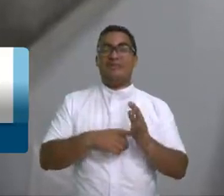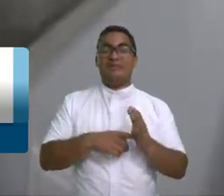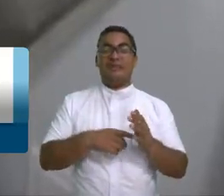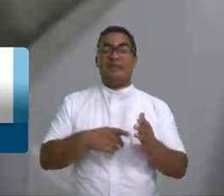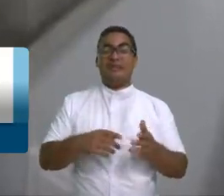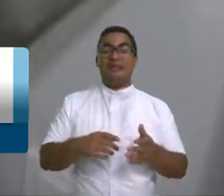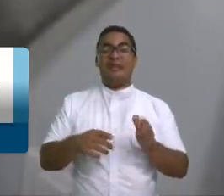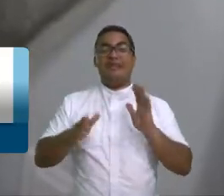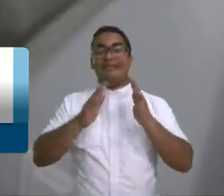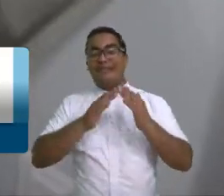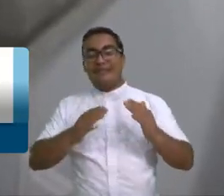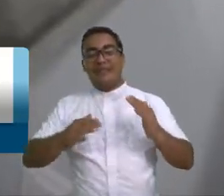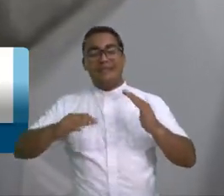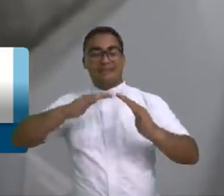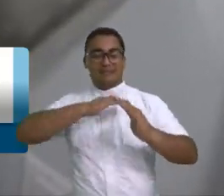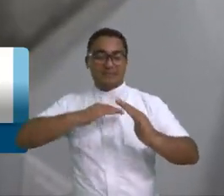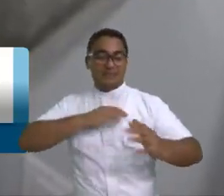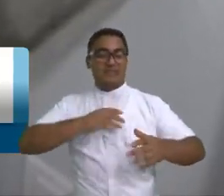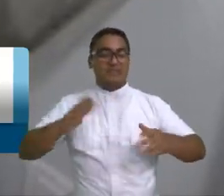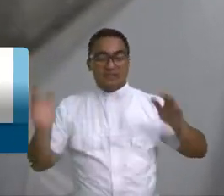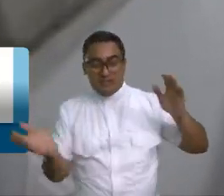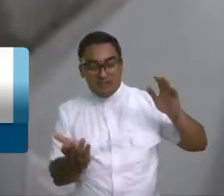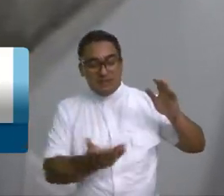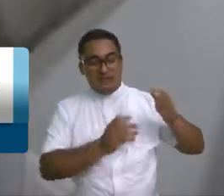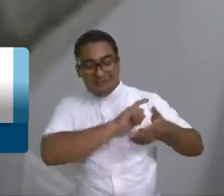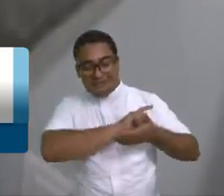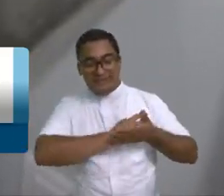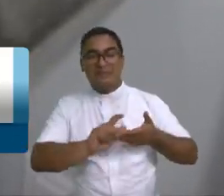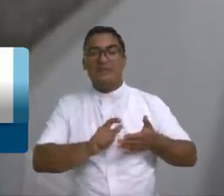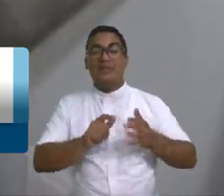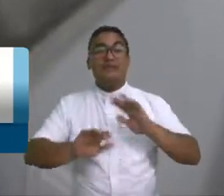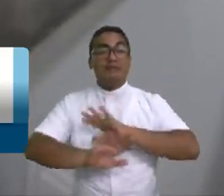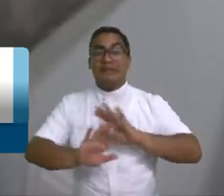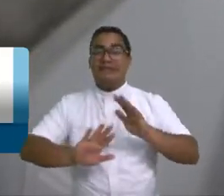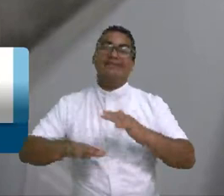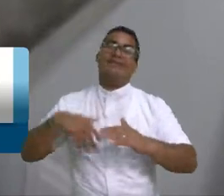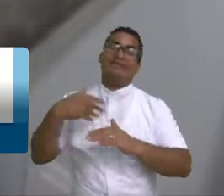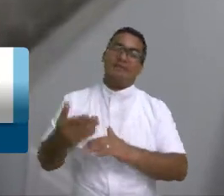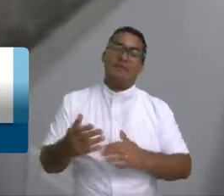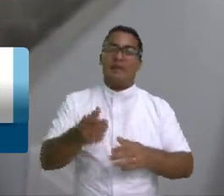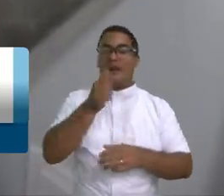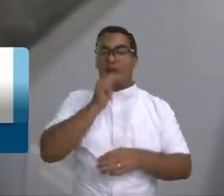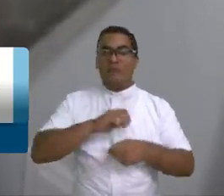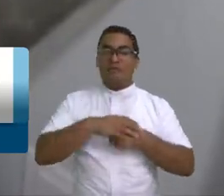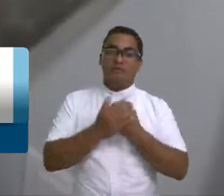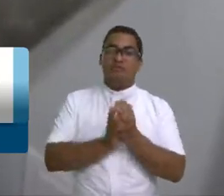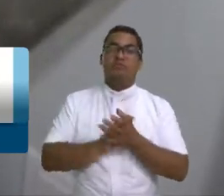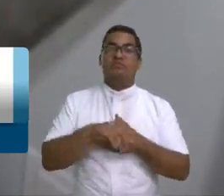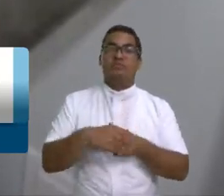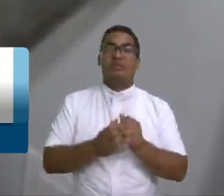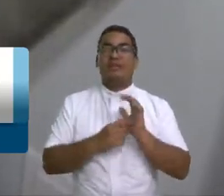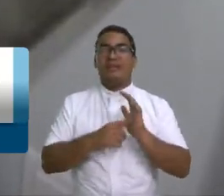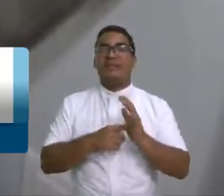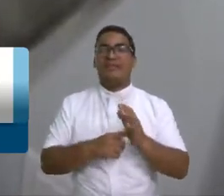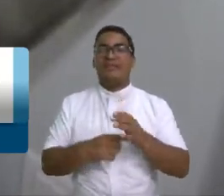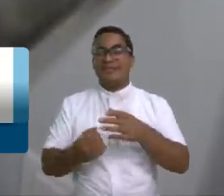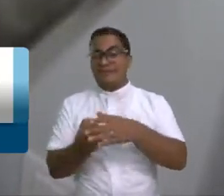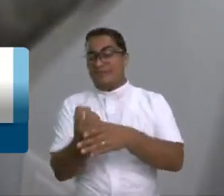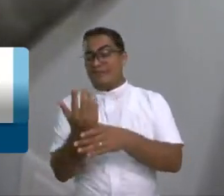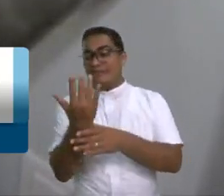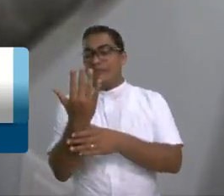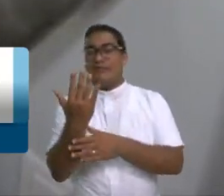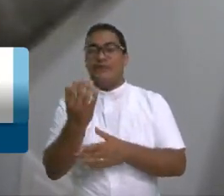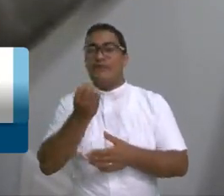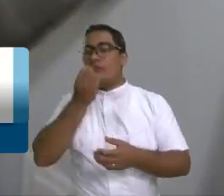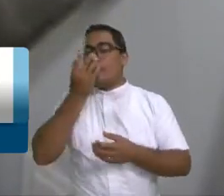limpiamos el patio, luego hacer esa actividad, hay que lavarse las manos. Cuando tocamos las plantitas,